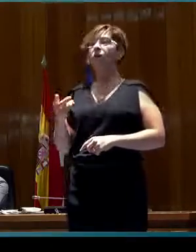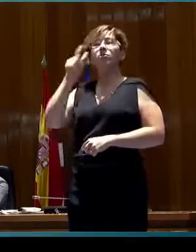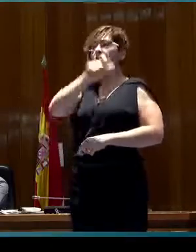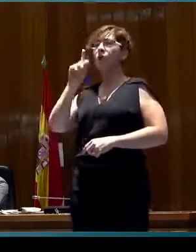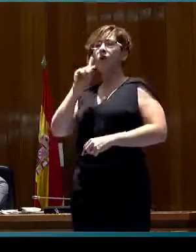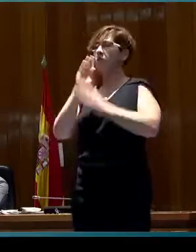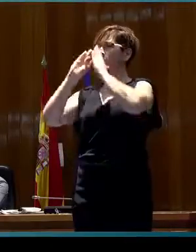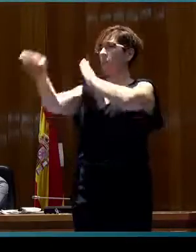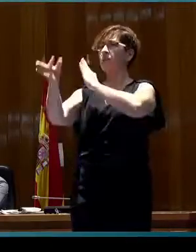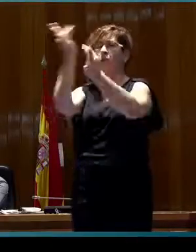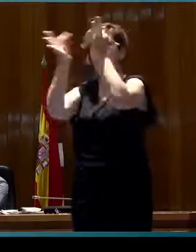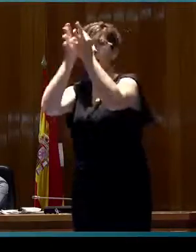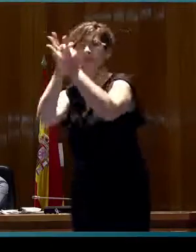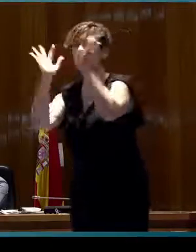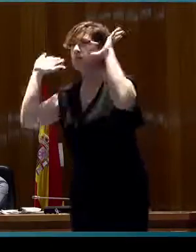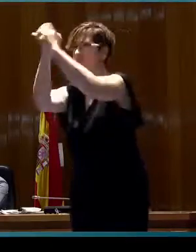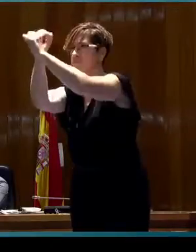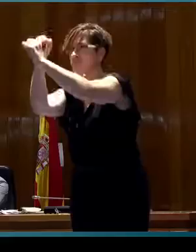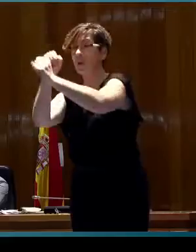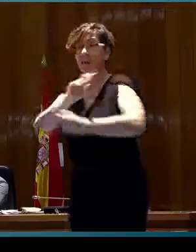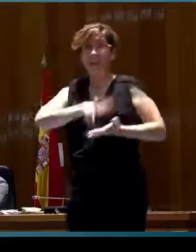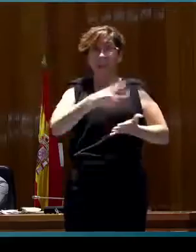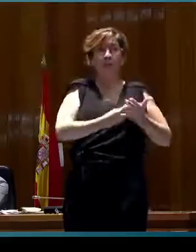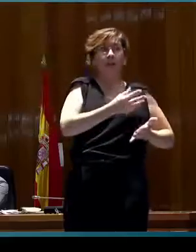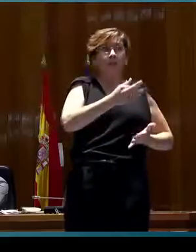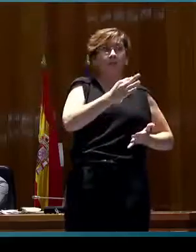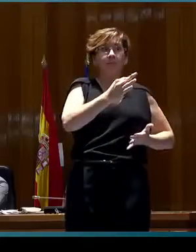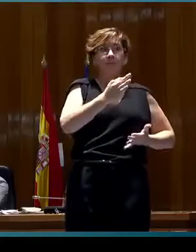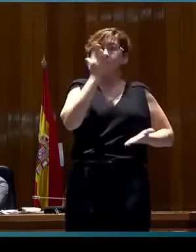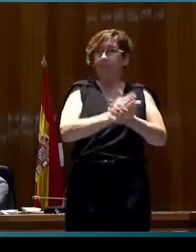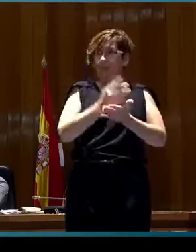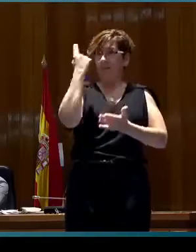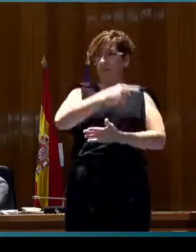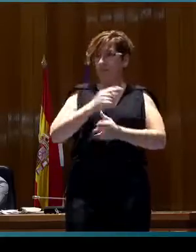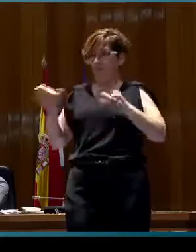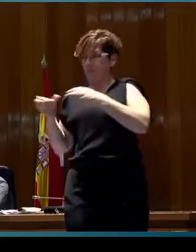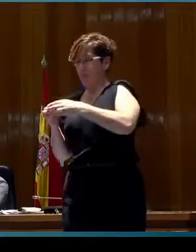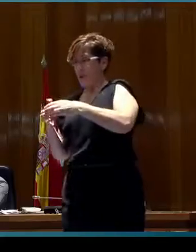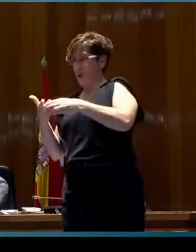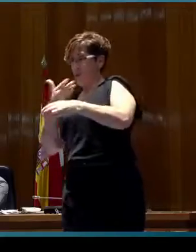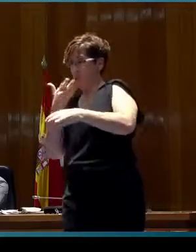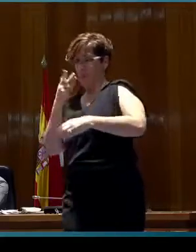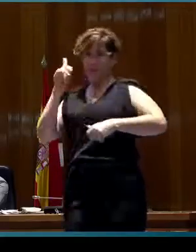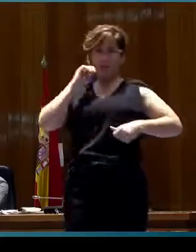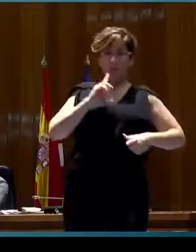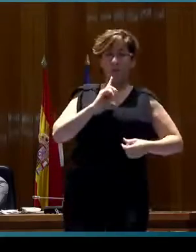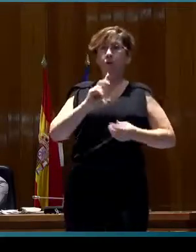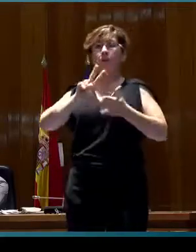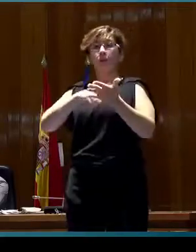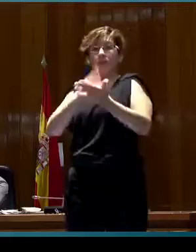y percibían. Y el intérprete estaba a medio camino entre las personas oyentes y las personas sordas. Es decir, que esas